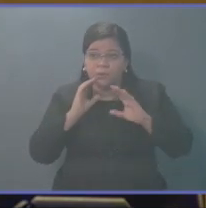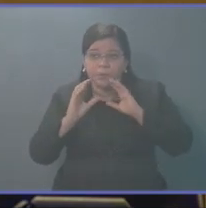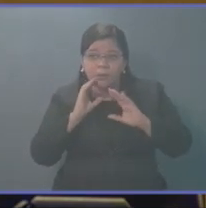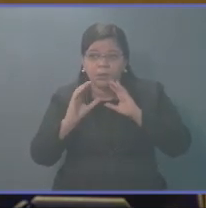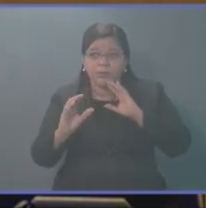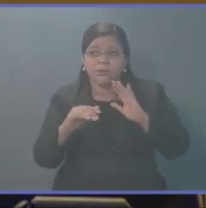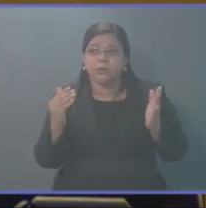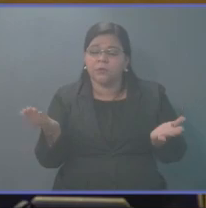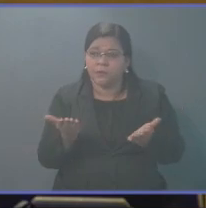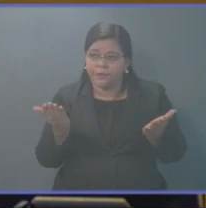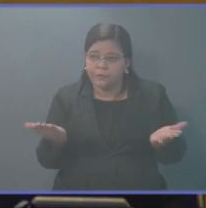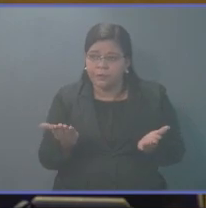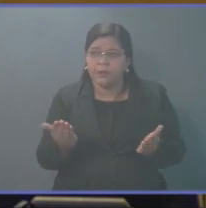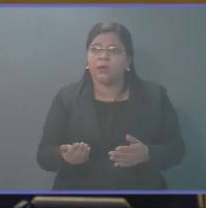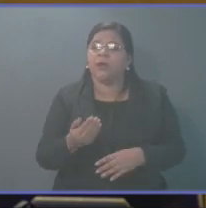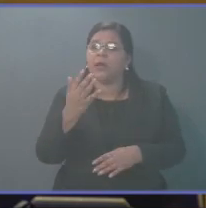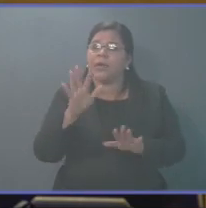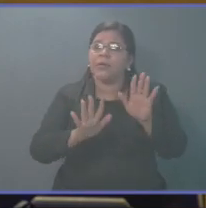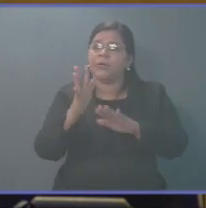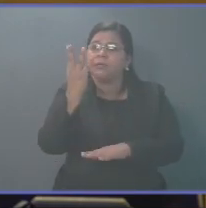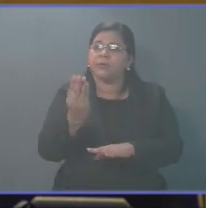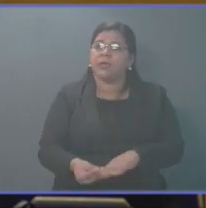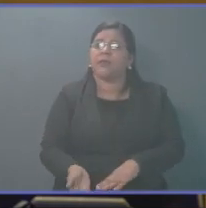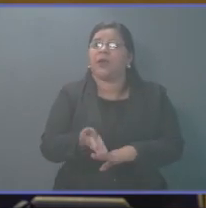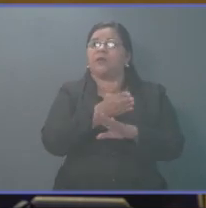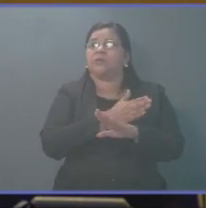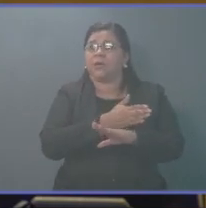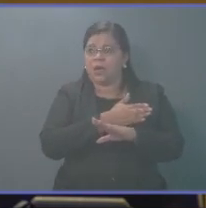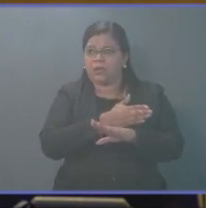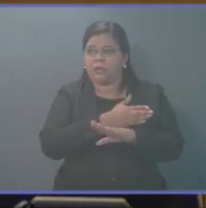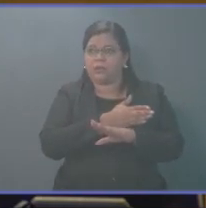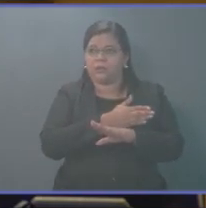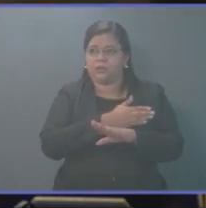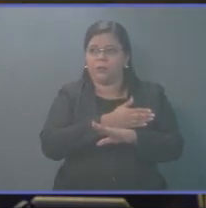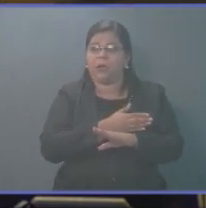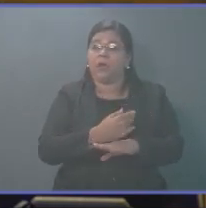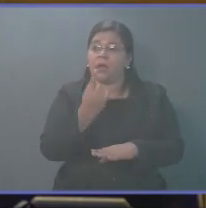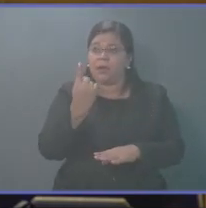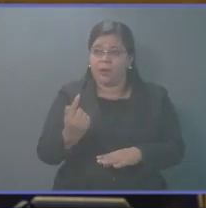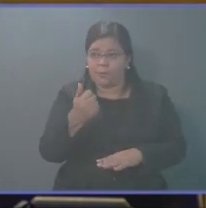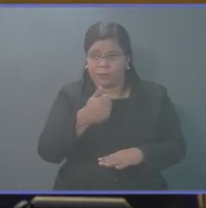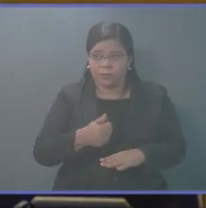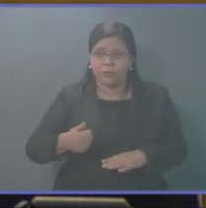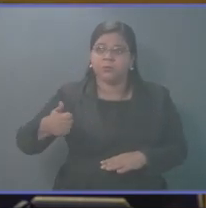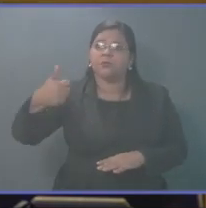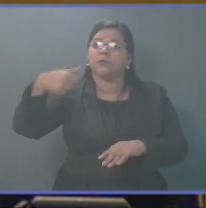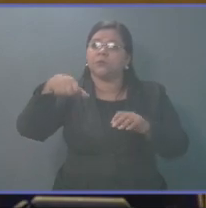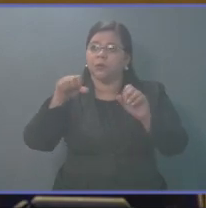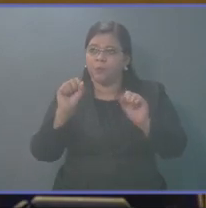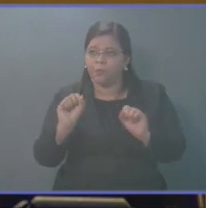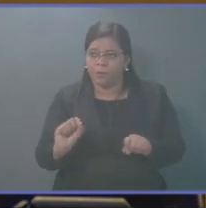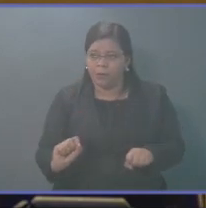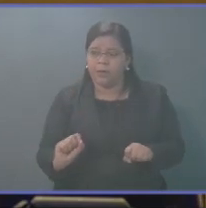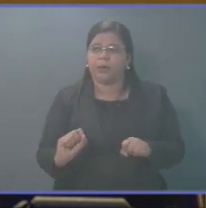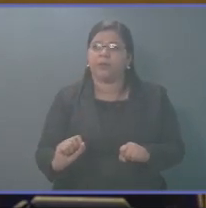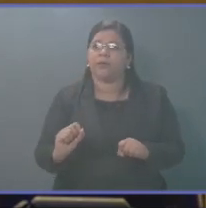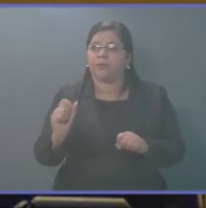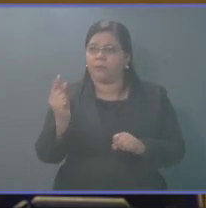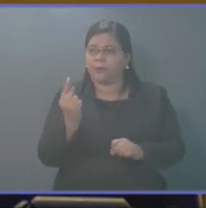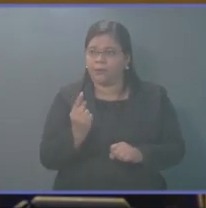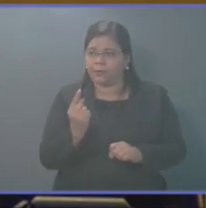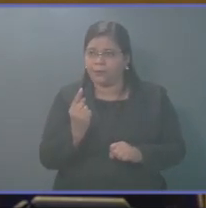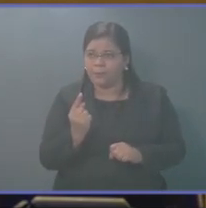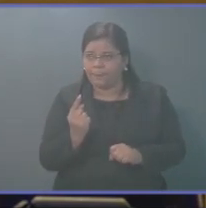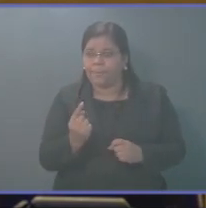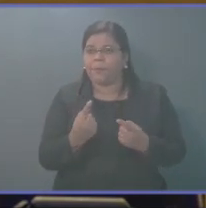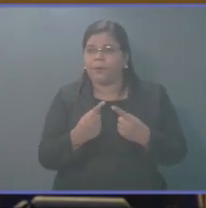se realizará por lo menos con 15 días de anticipación. El funcionario podrá hacerse acompañar de asesores. Si